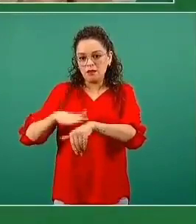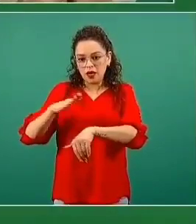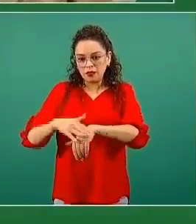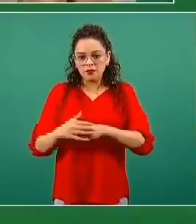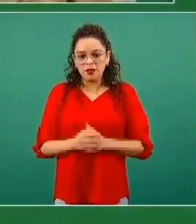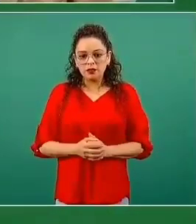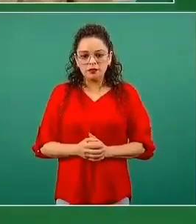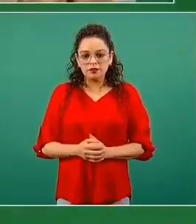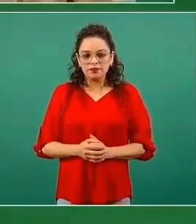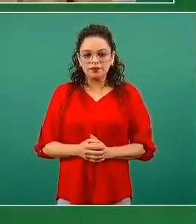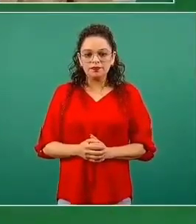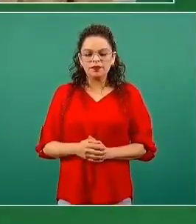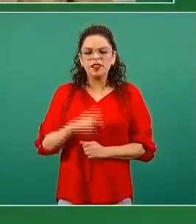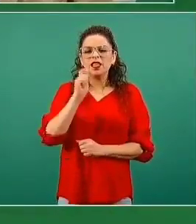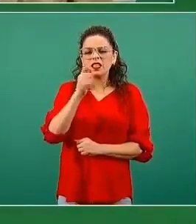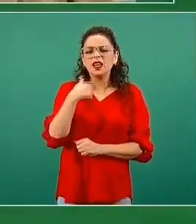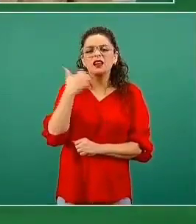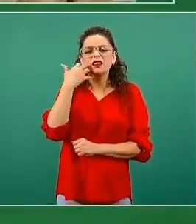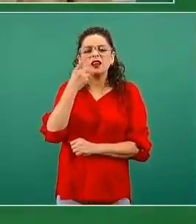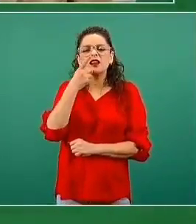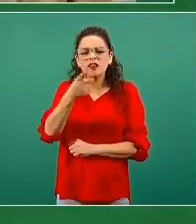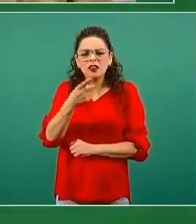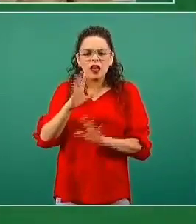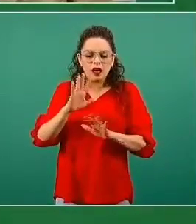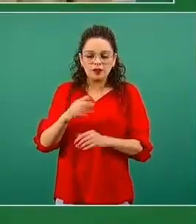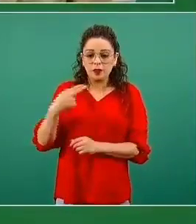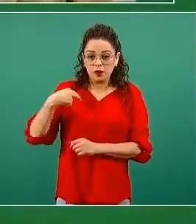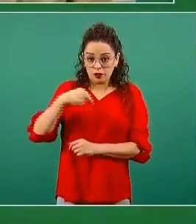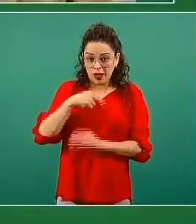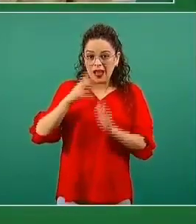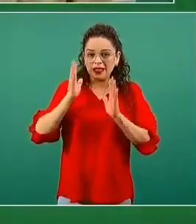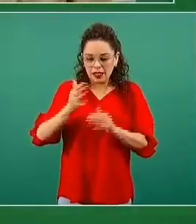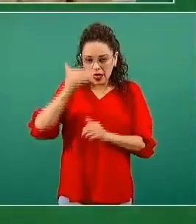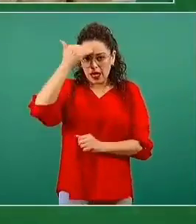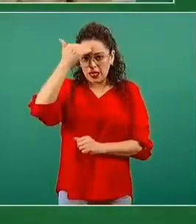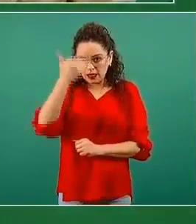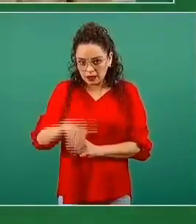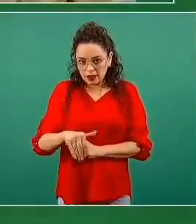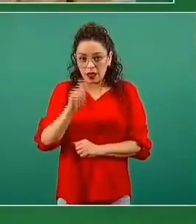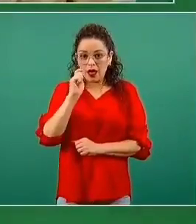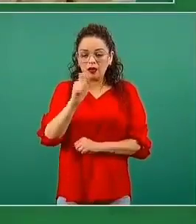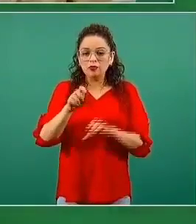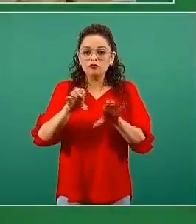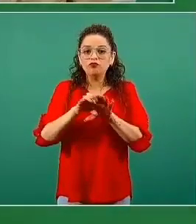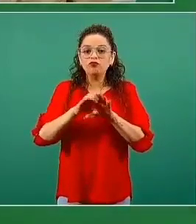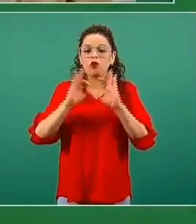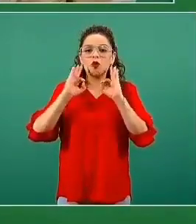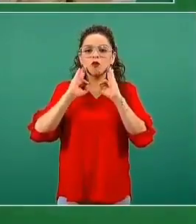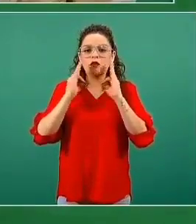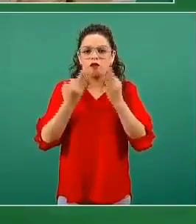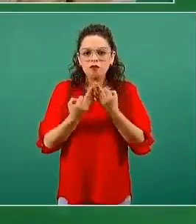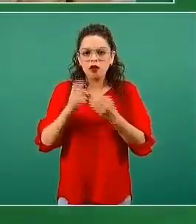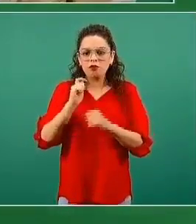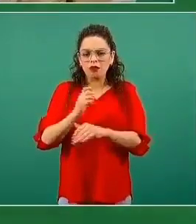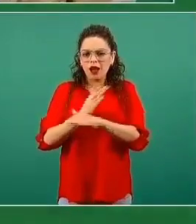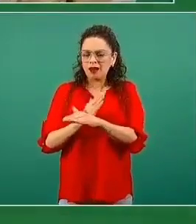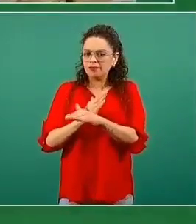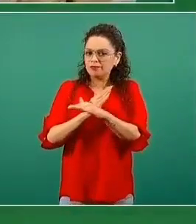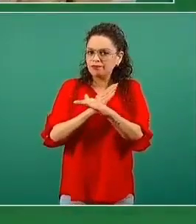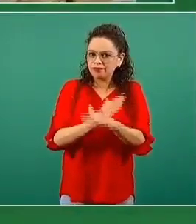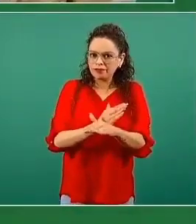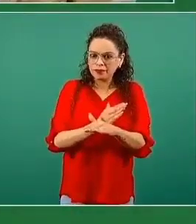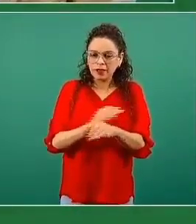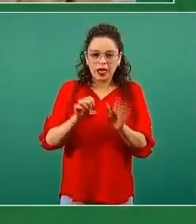muy bien que, por ejemplo, en las medidas de mitigación, por ejemplo, el quedarse